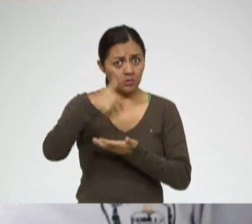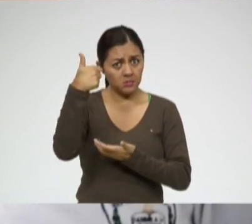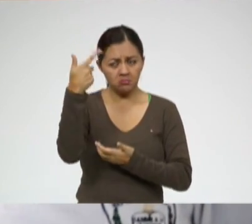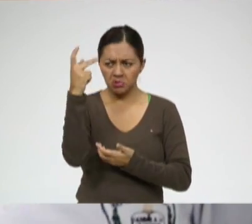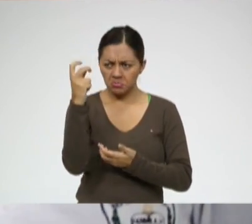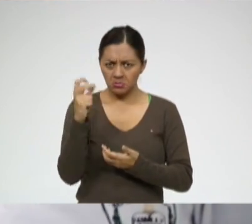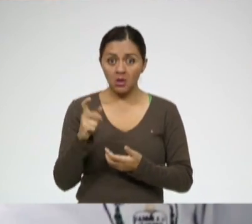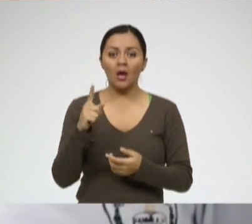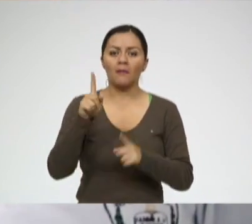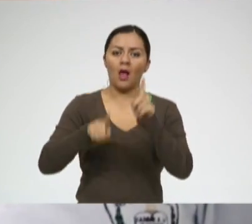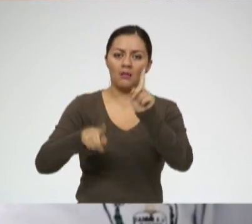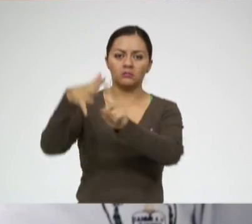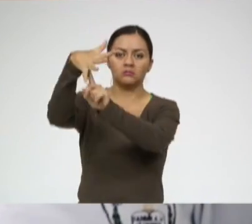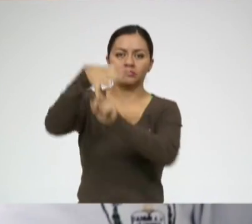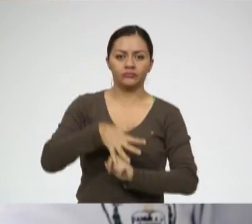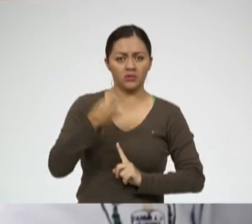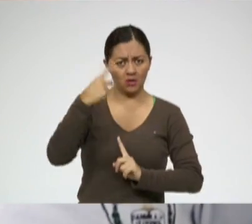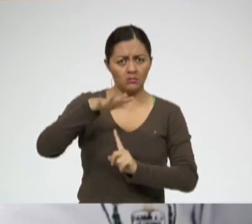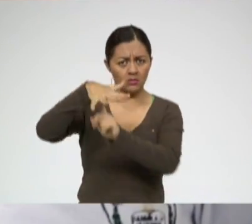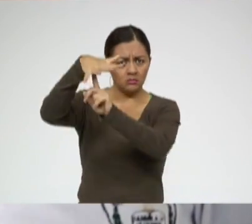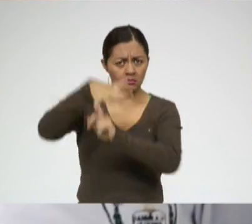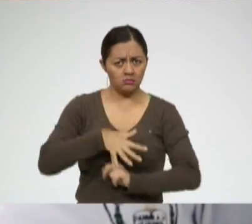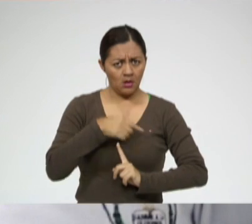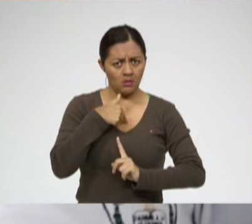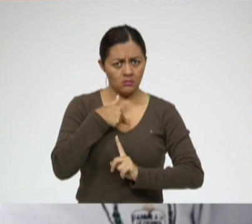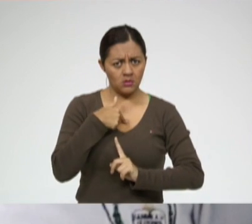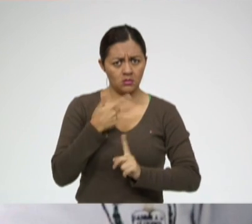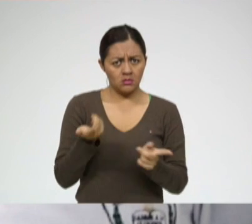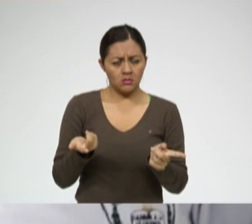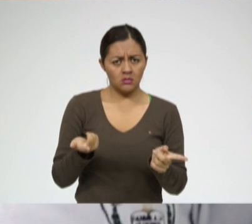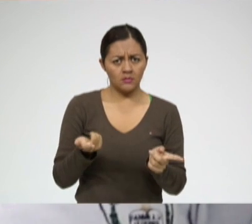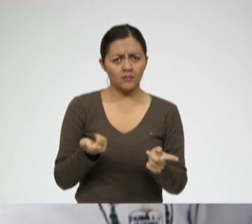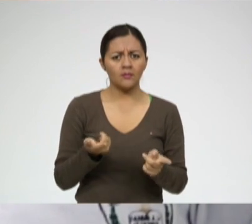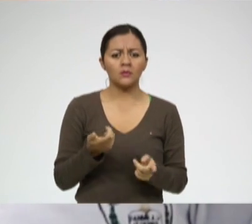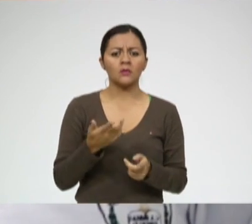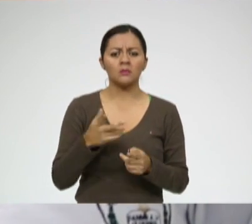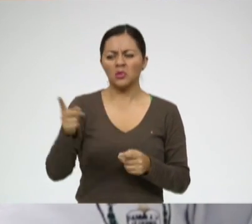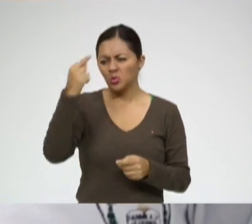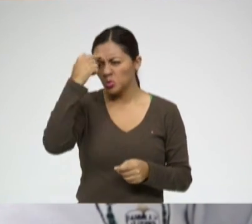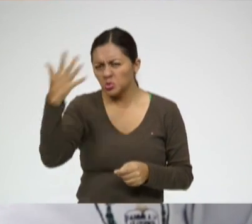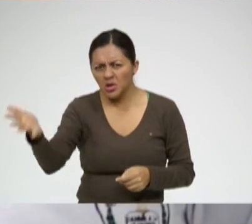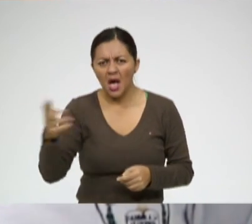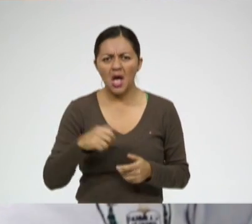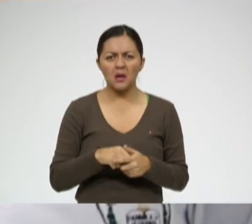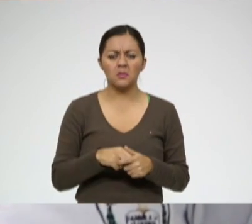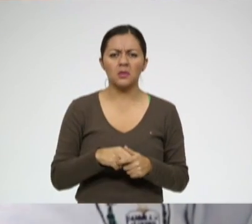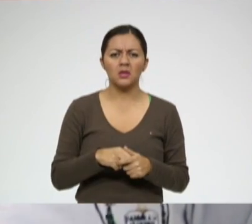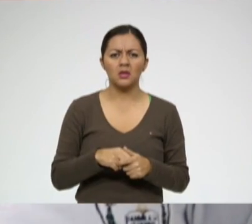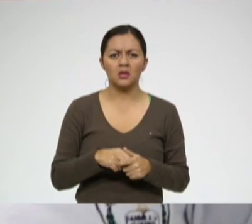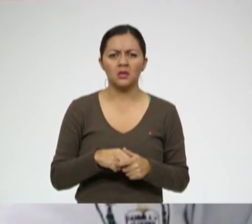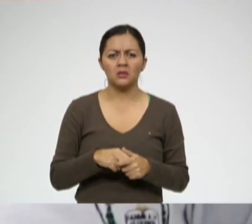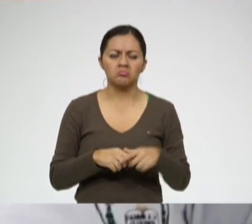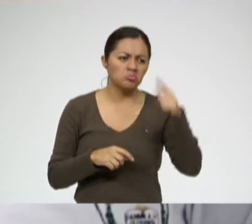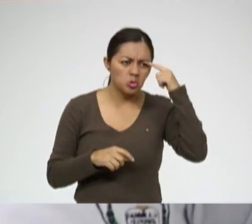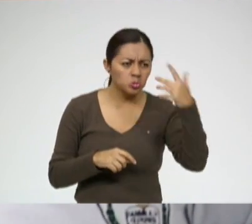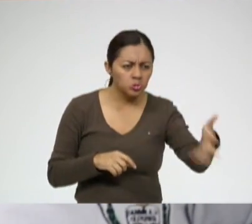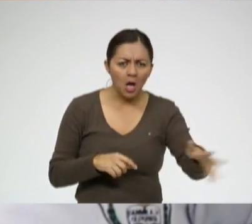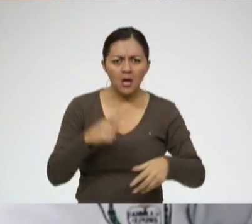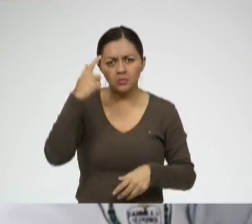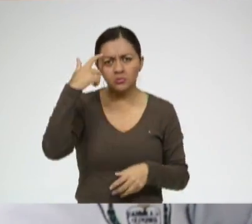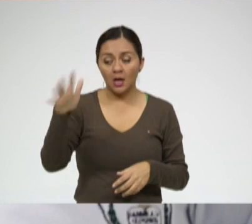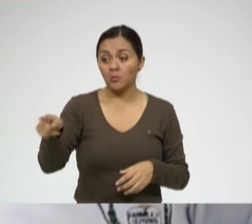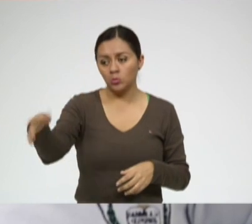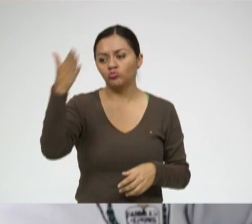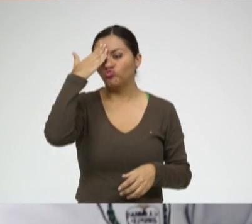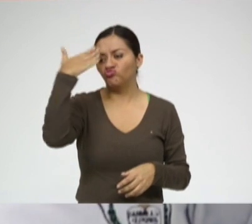ejemplo, discriminación. O sea, de que si tú lo sabes, si como yo sé, entonces